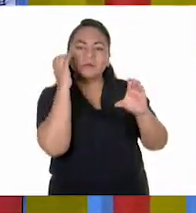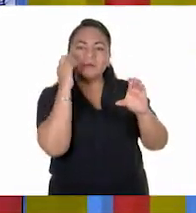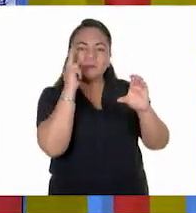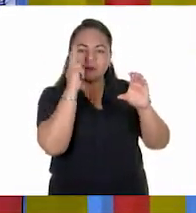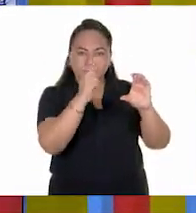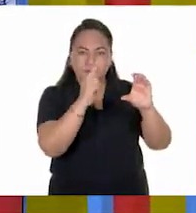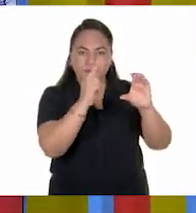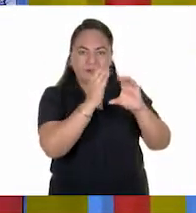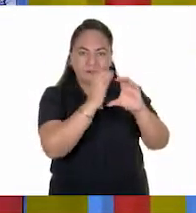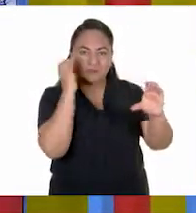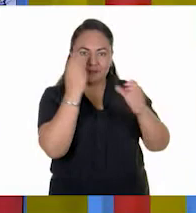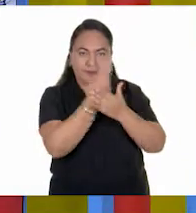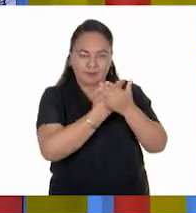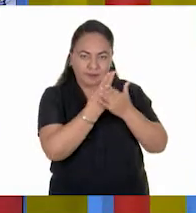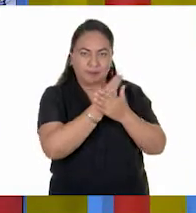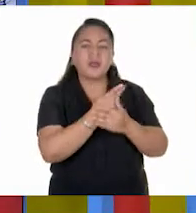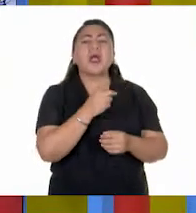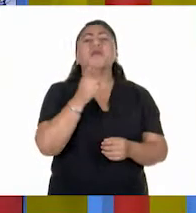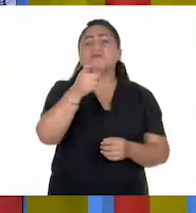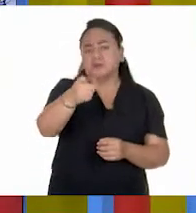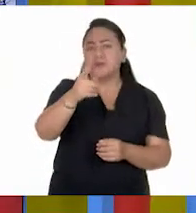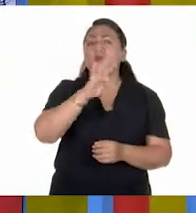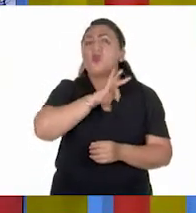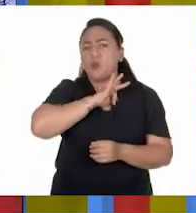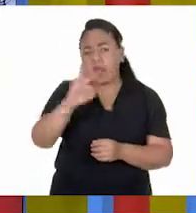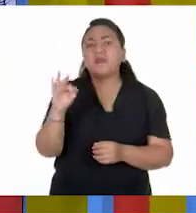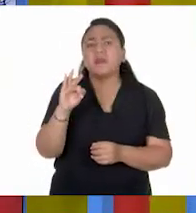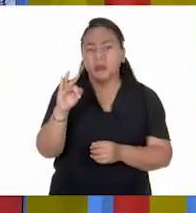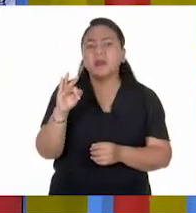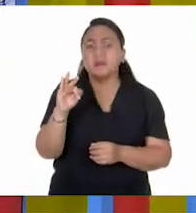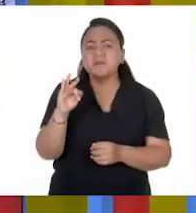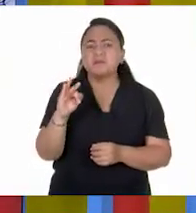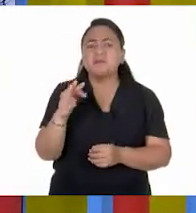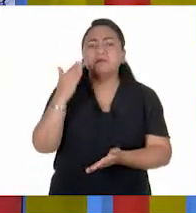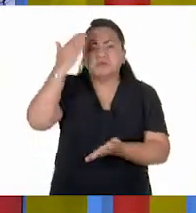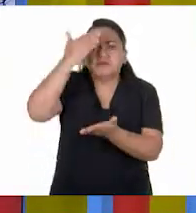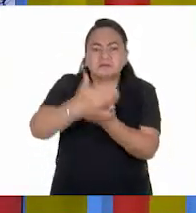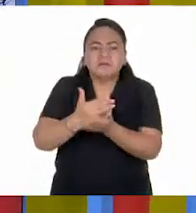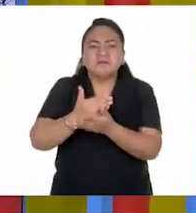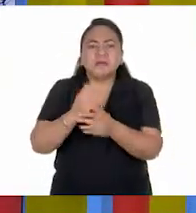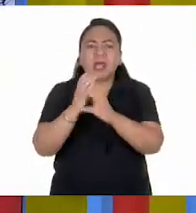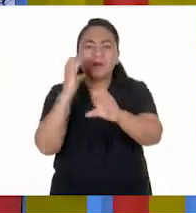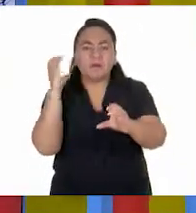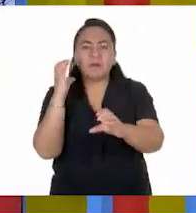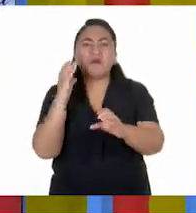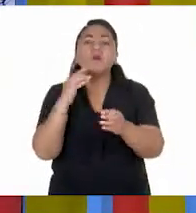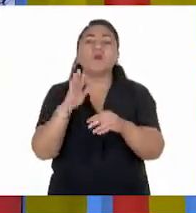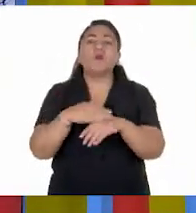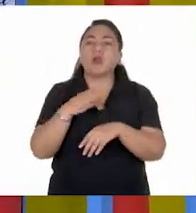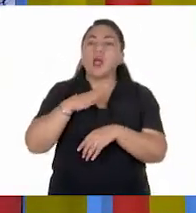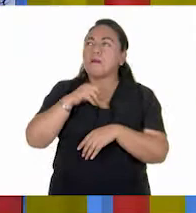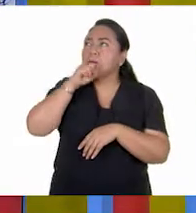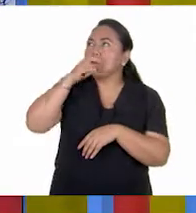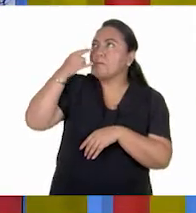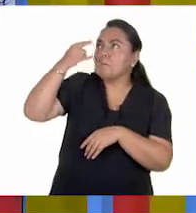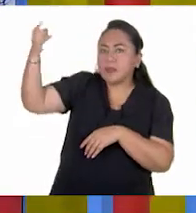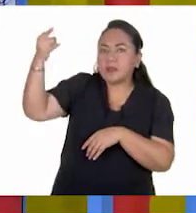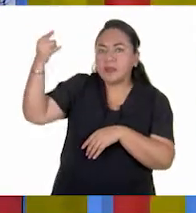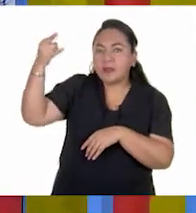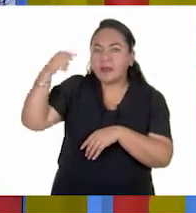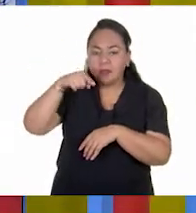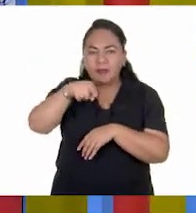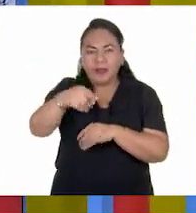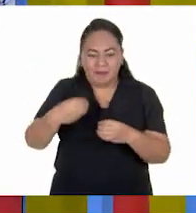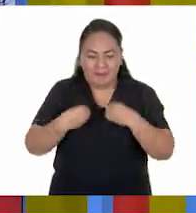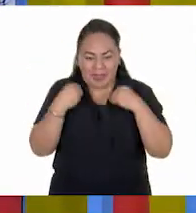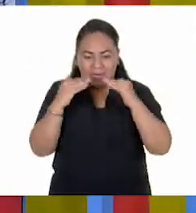camión. Ustedes también pueden dibujar una parada de camión porque las paradas de camión pueden estar fijas en el lugar